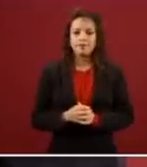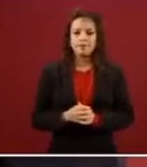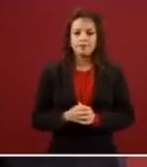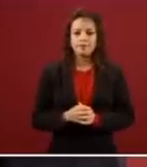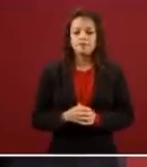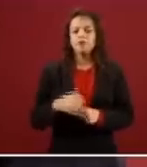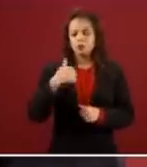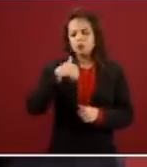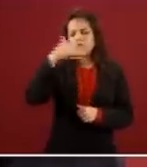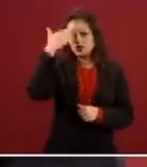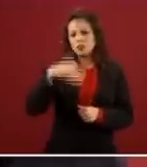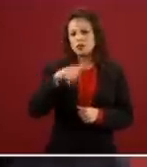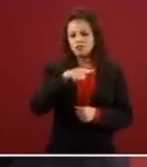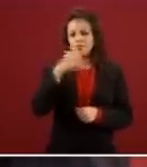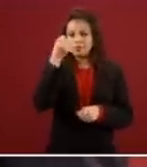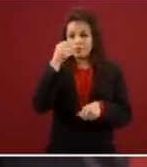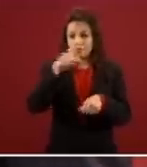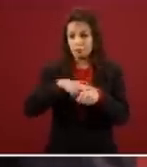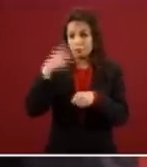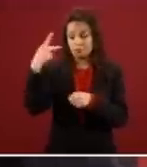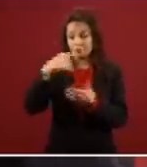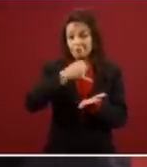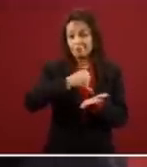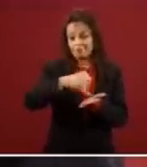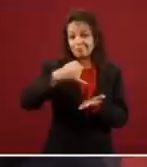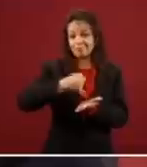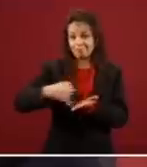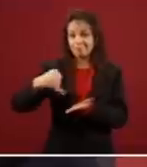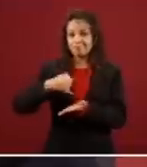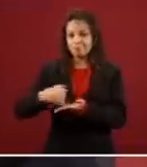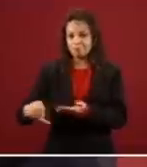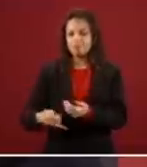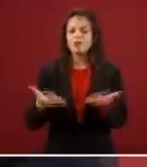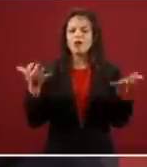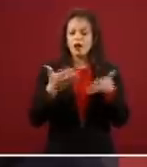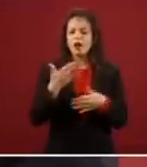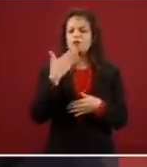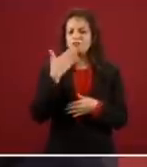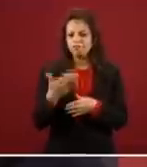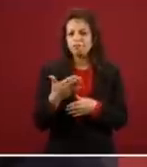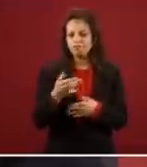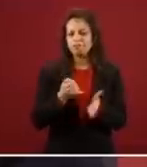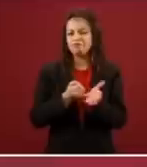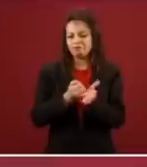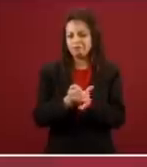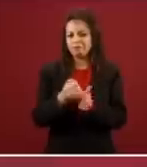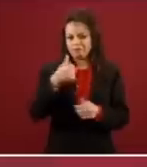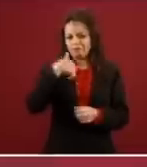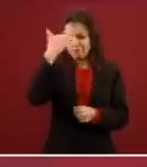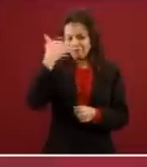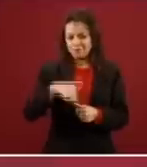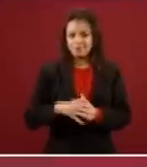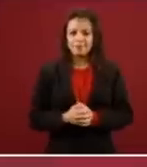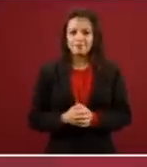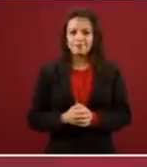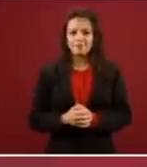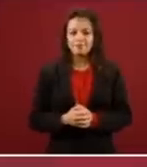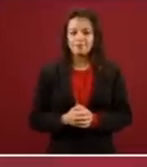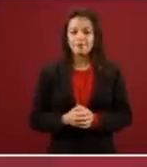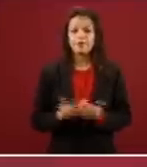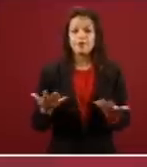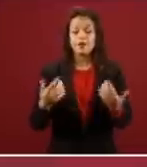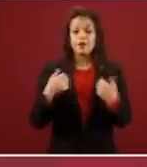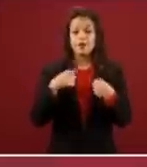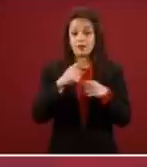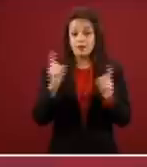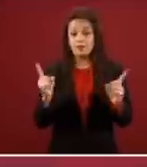el secretario de Agricultura va a actuar. Acerca del encuentro con los